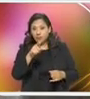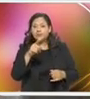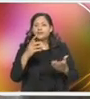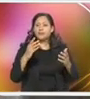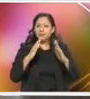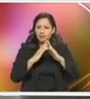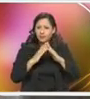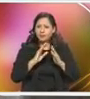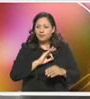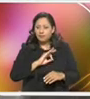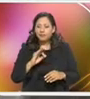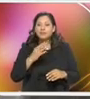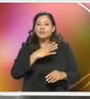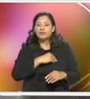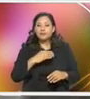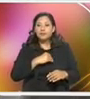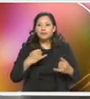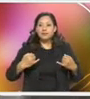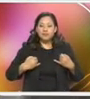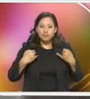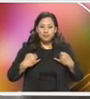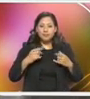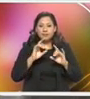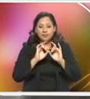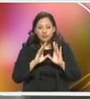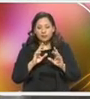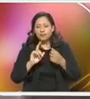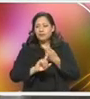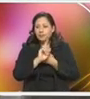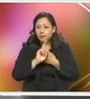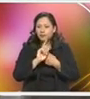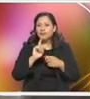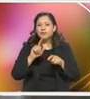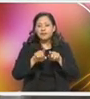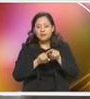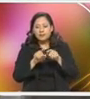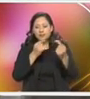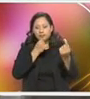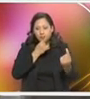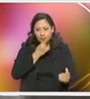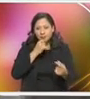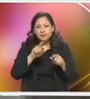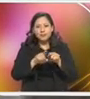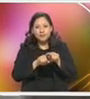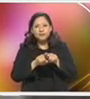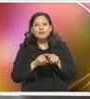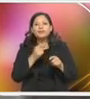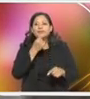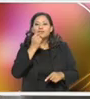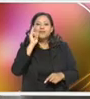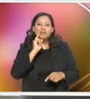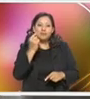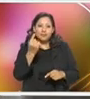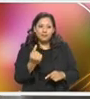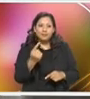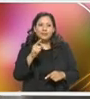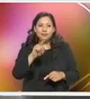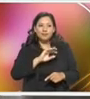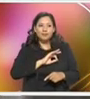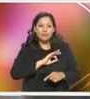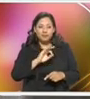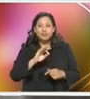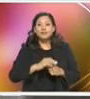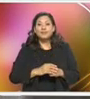en casa, si tiene un hijo adolescente que de pronto tiene algún problema con su hermano más pequeño o con su hermana más pequeña, usted puede